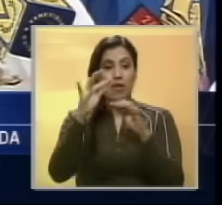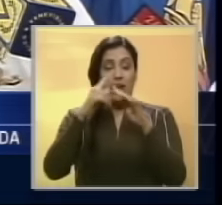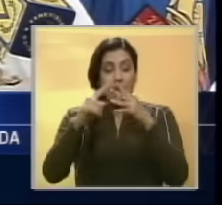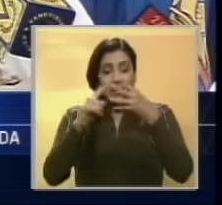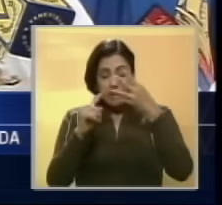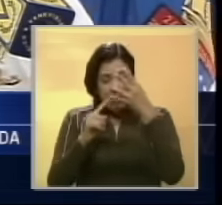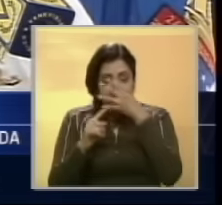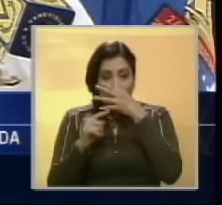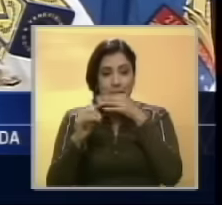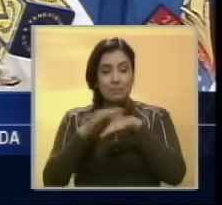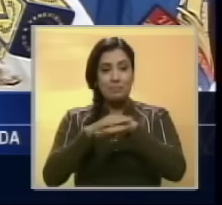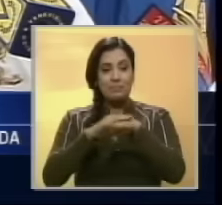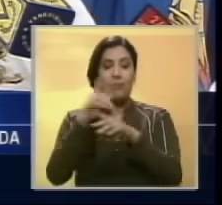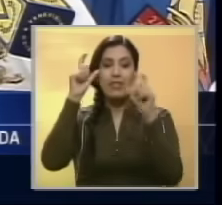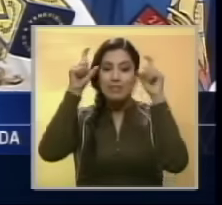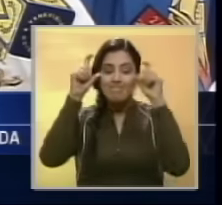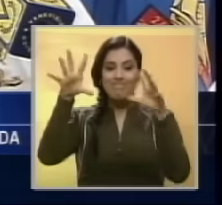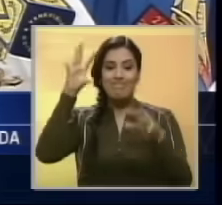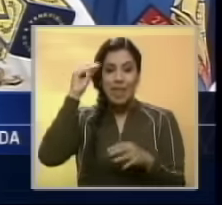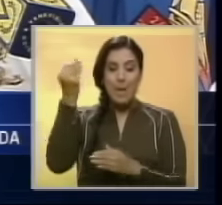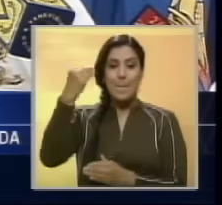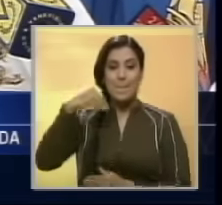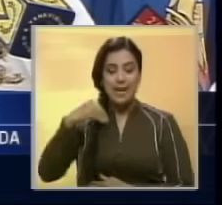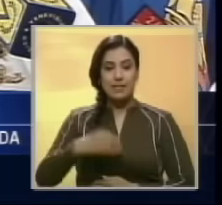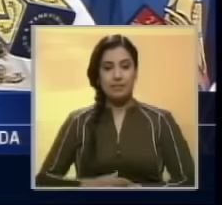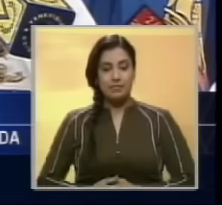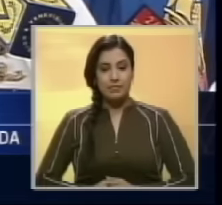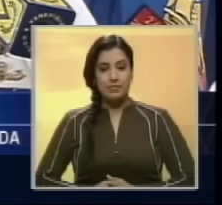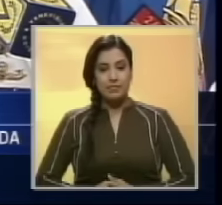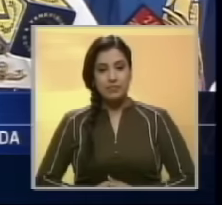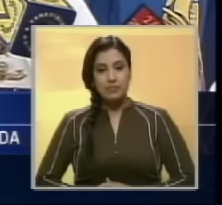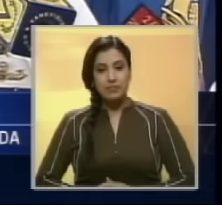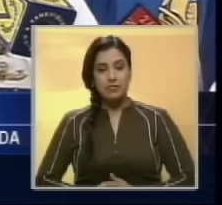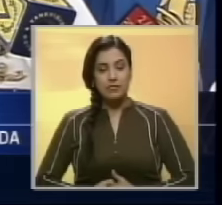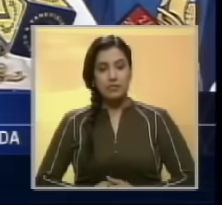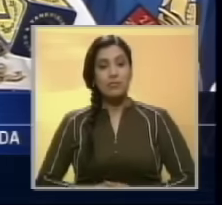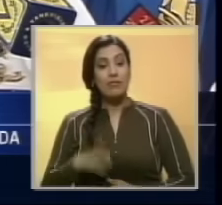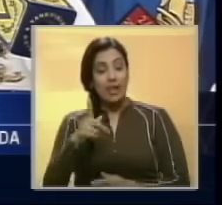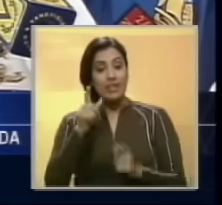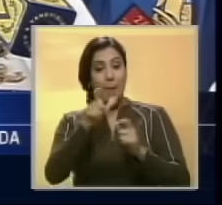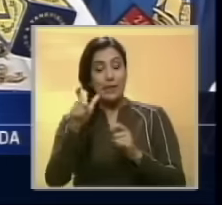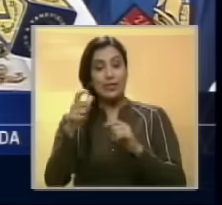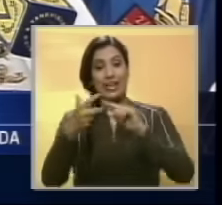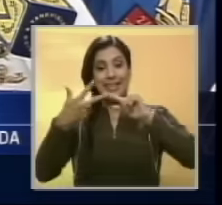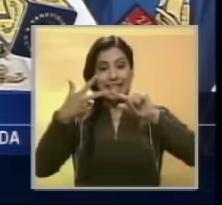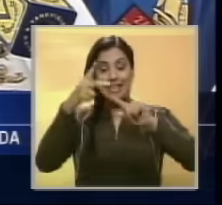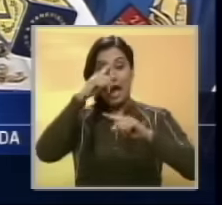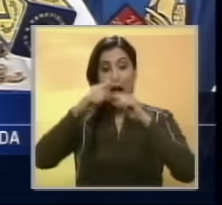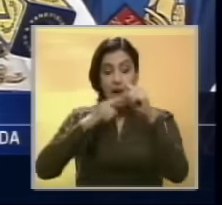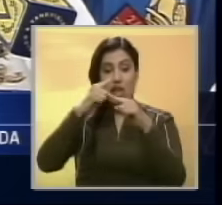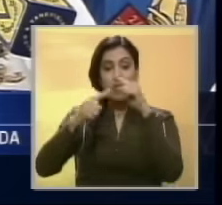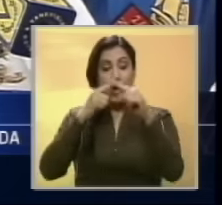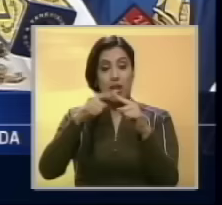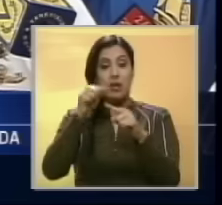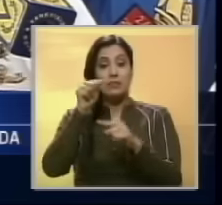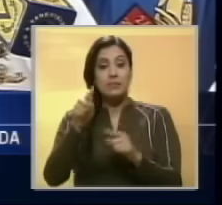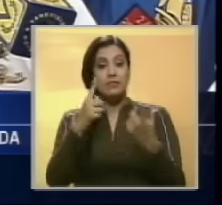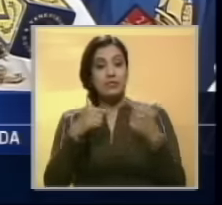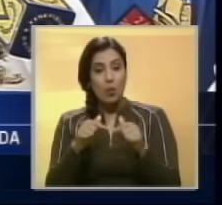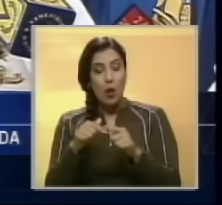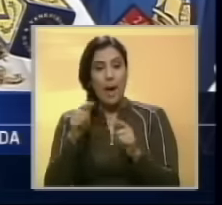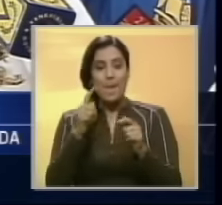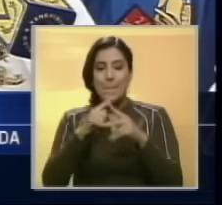su pensum academio académico Perdón son cetes de tercer año y como parte de ese penson ellos